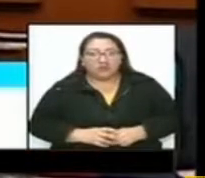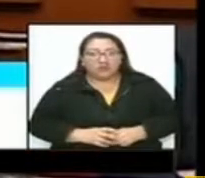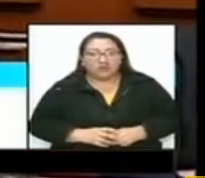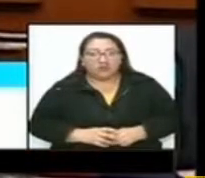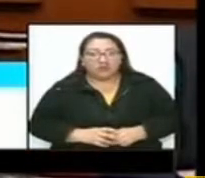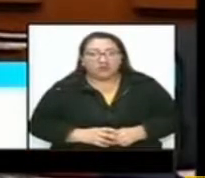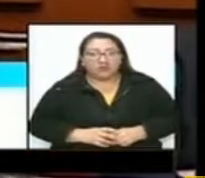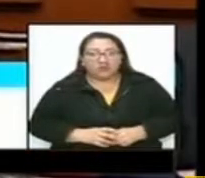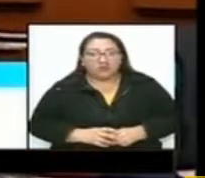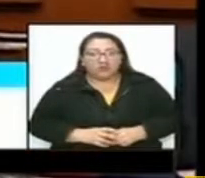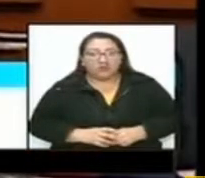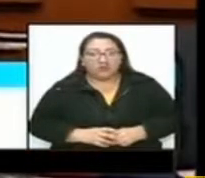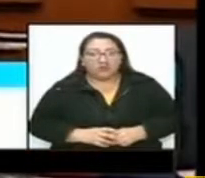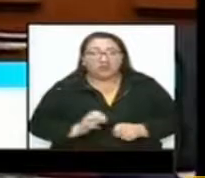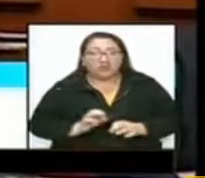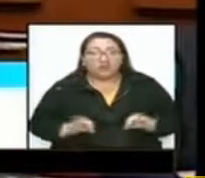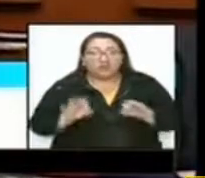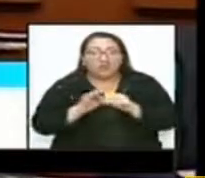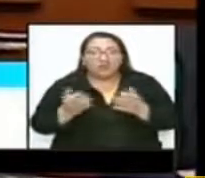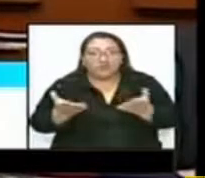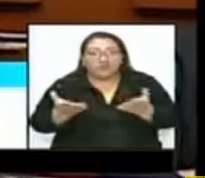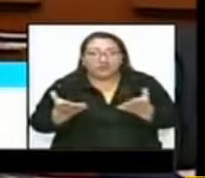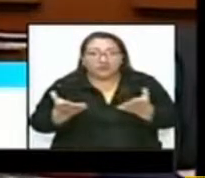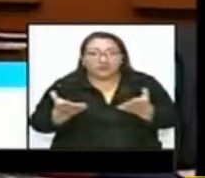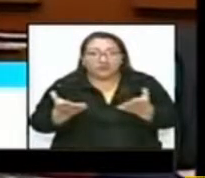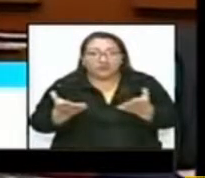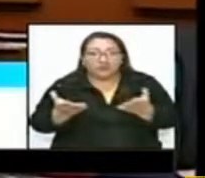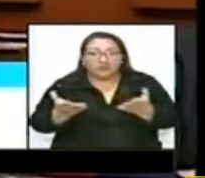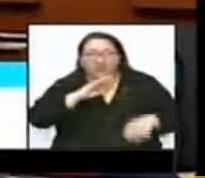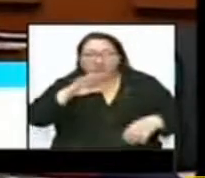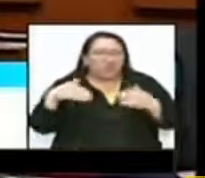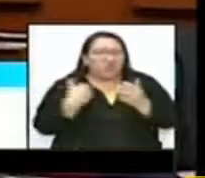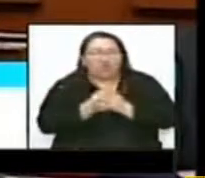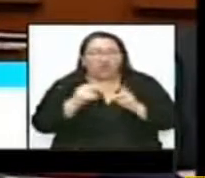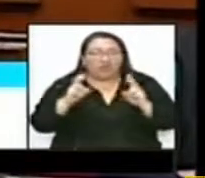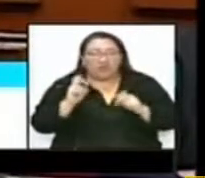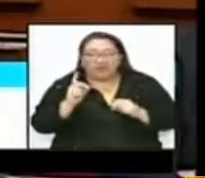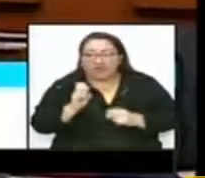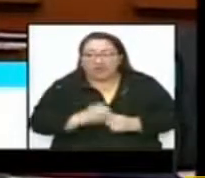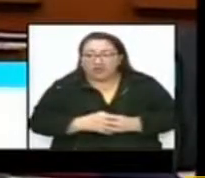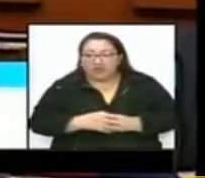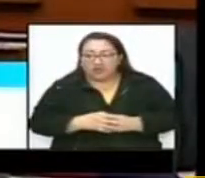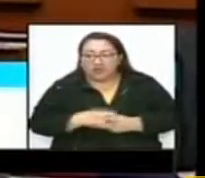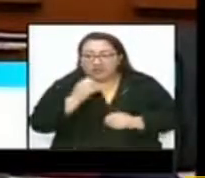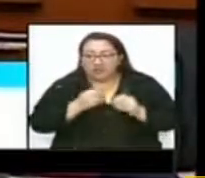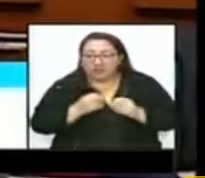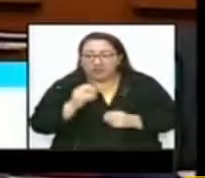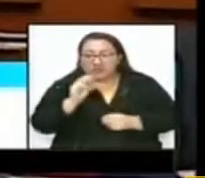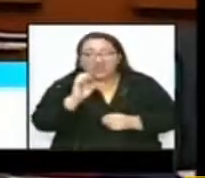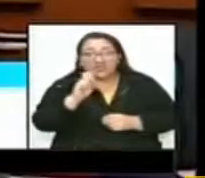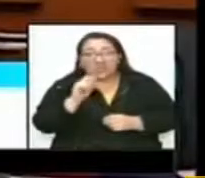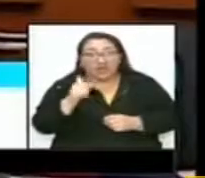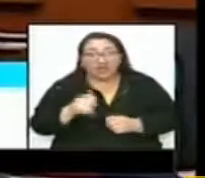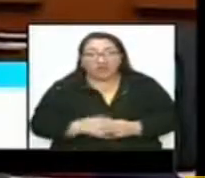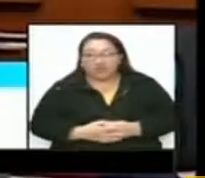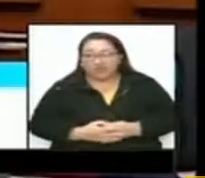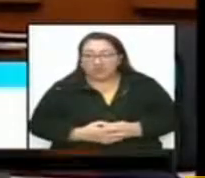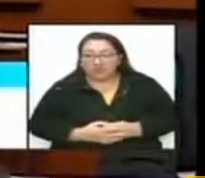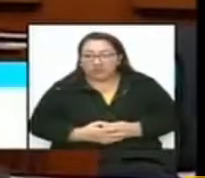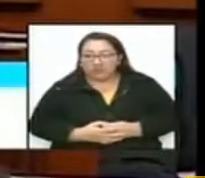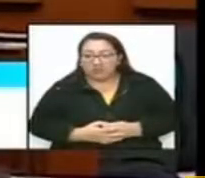que lo ideal hubiese sido que vengan y plante en una gran reforma por ejemplo para el tema de la reforma el estado ni